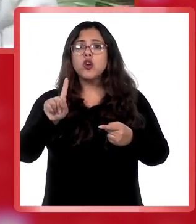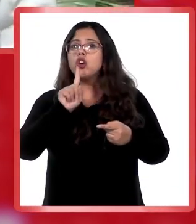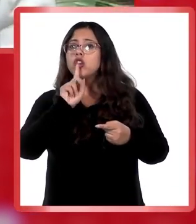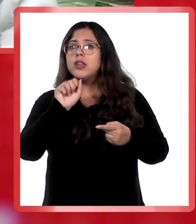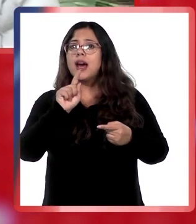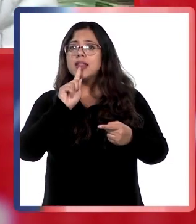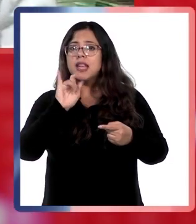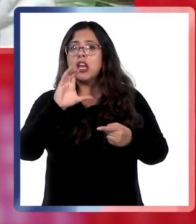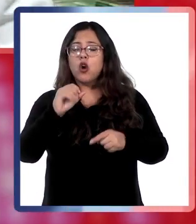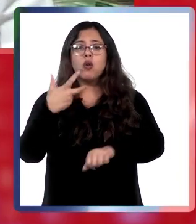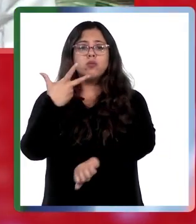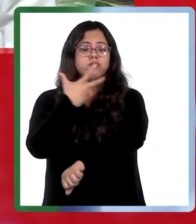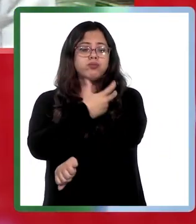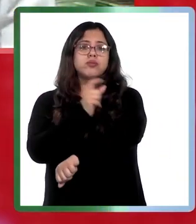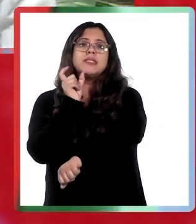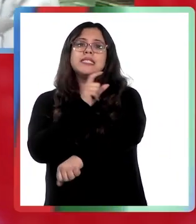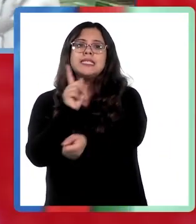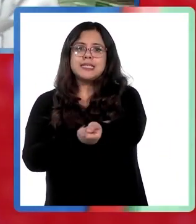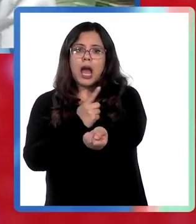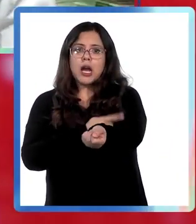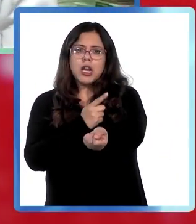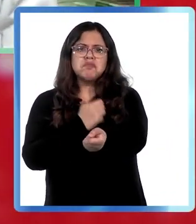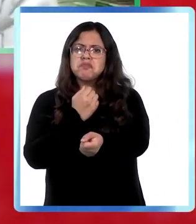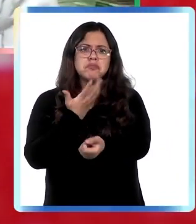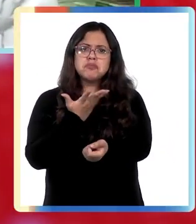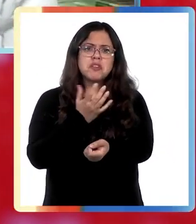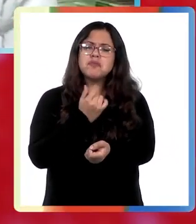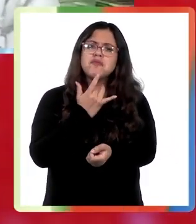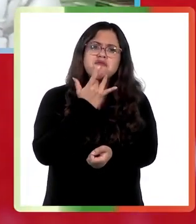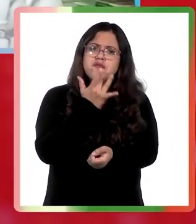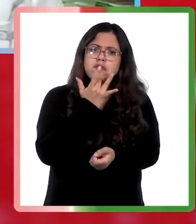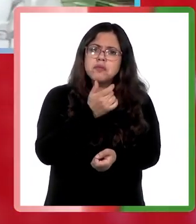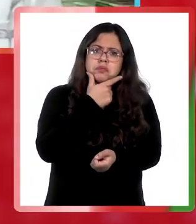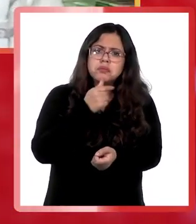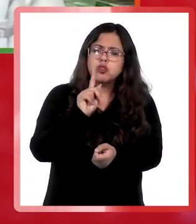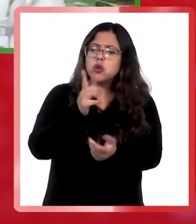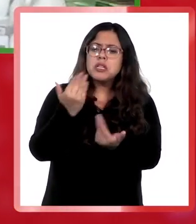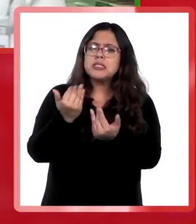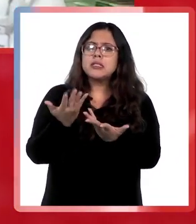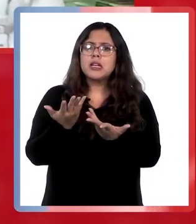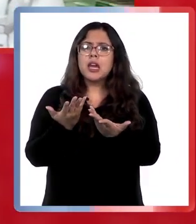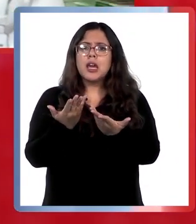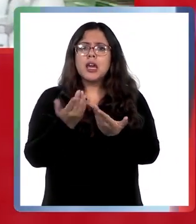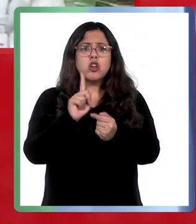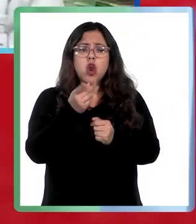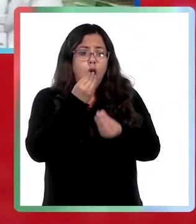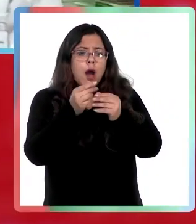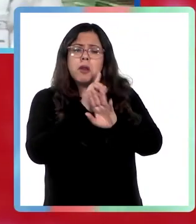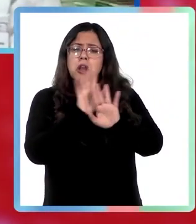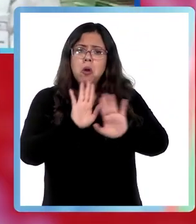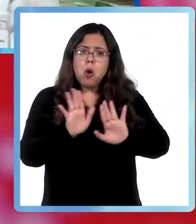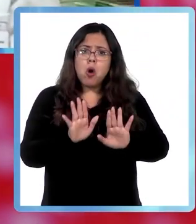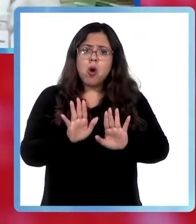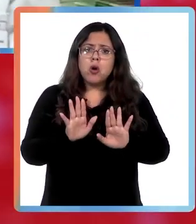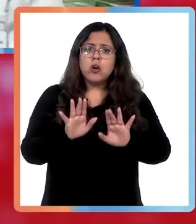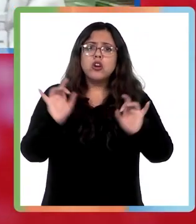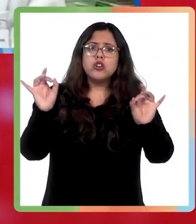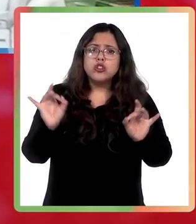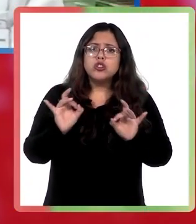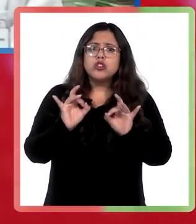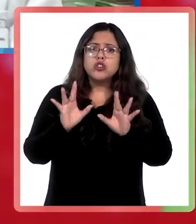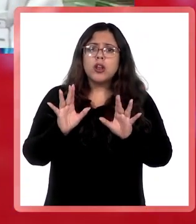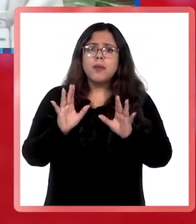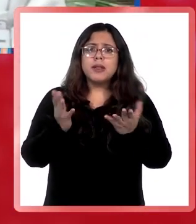de sangre simple que no requiere ni ayunas, solo requiere idealmente